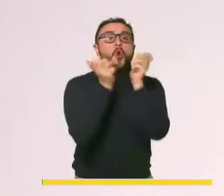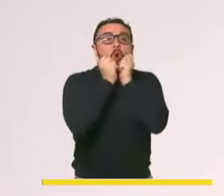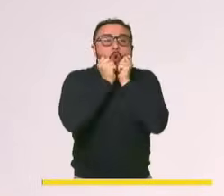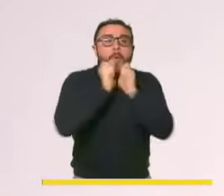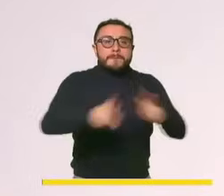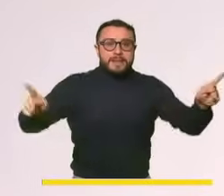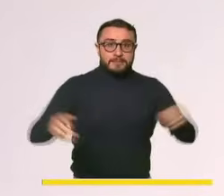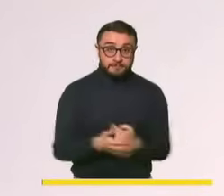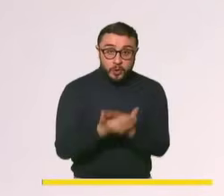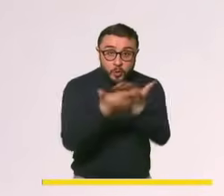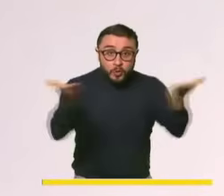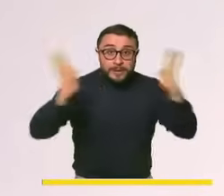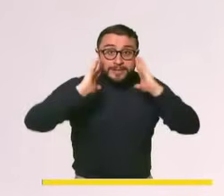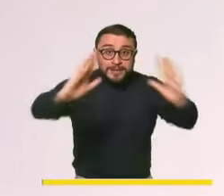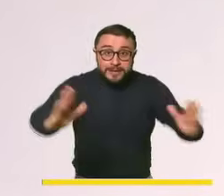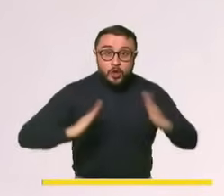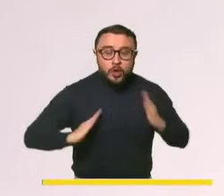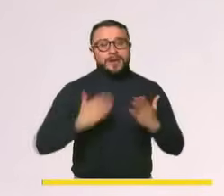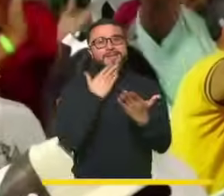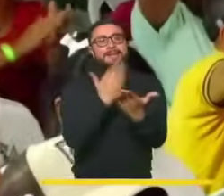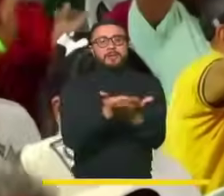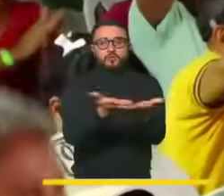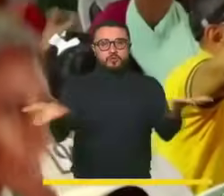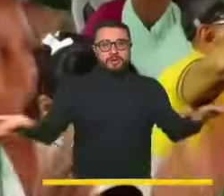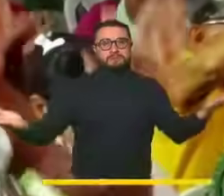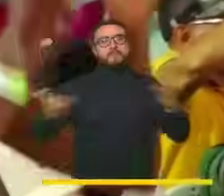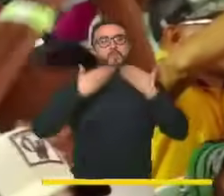todas y todos por haberme escuchado, muy amables.